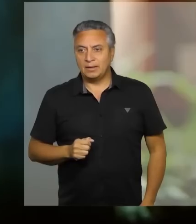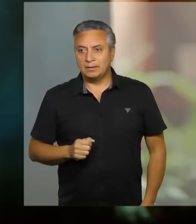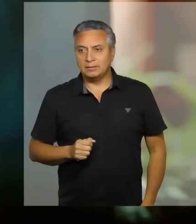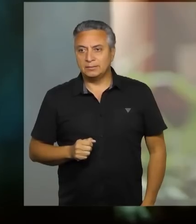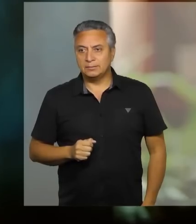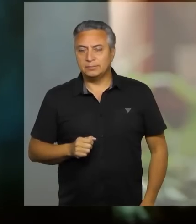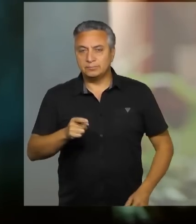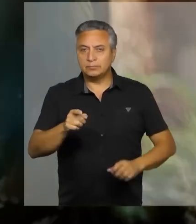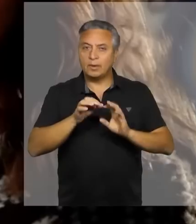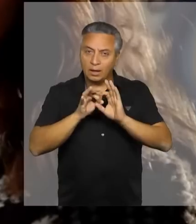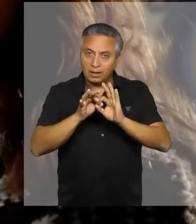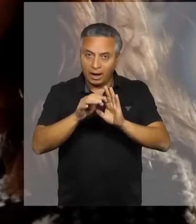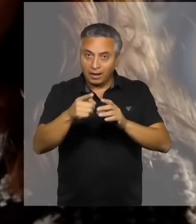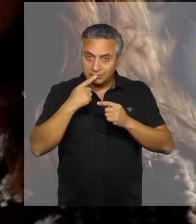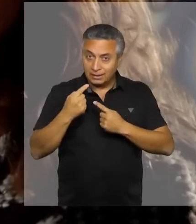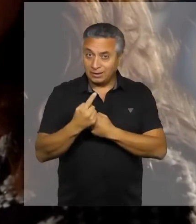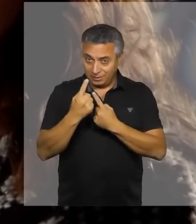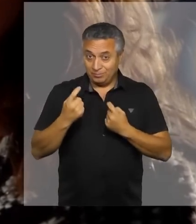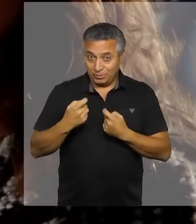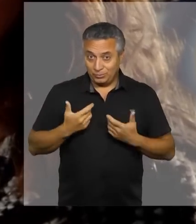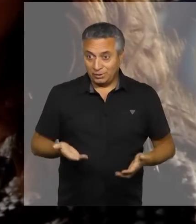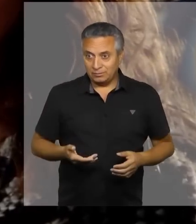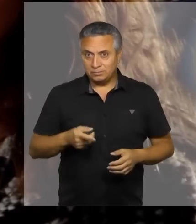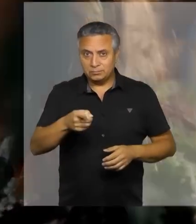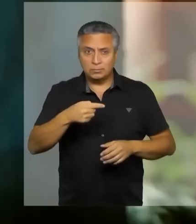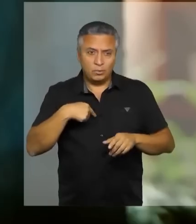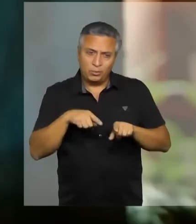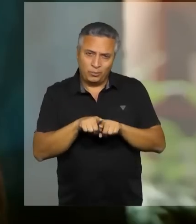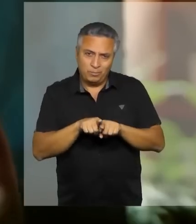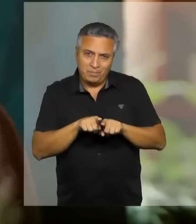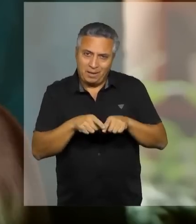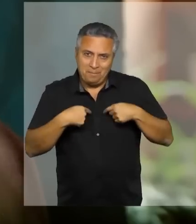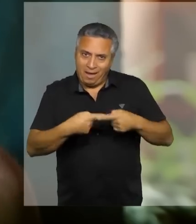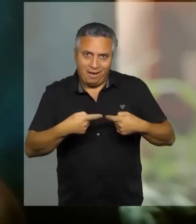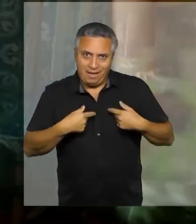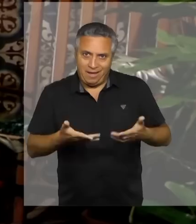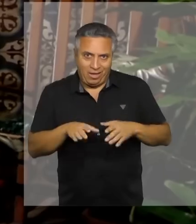Gracias por preguntar. Eres mi hermana igual, po. Y...